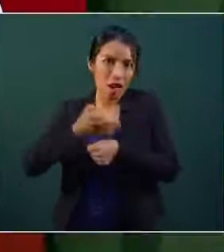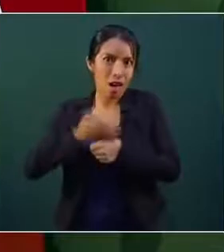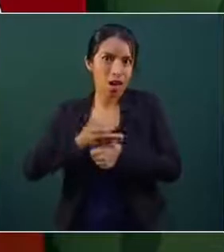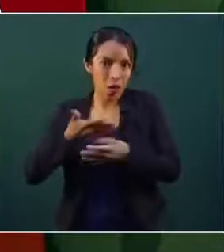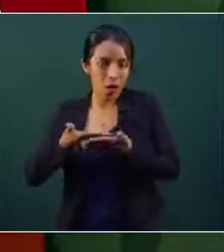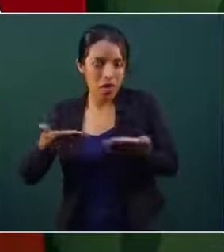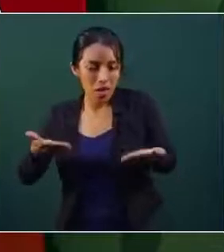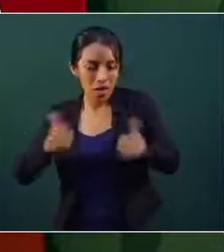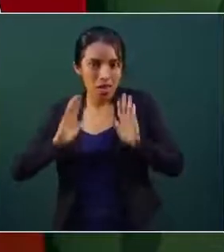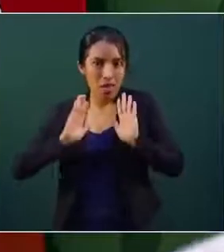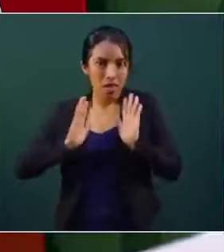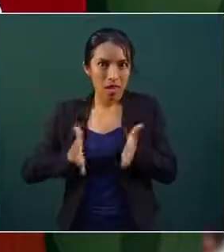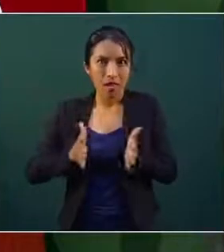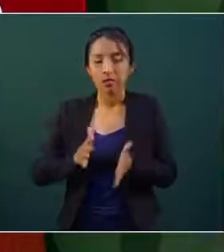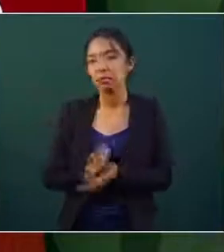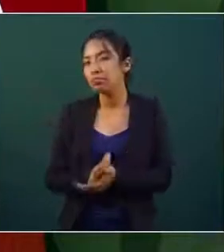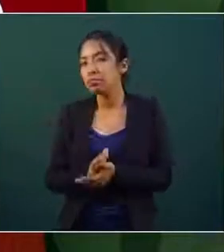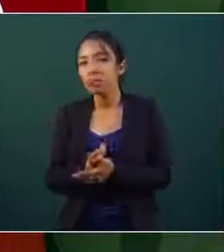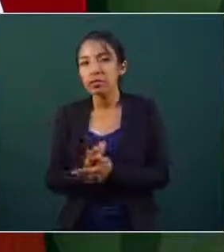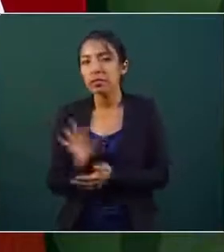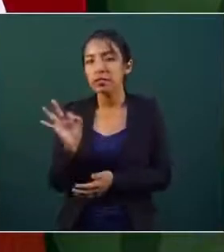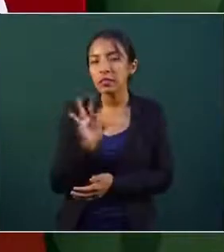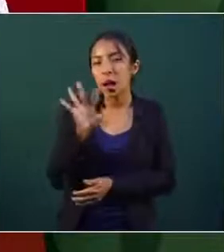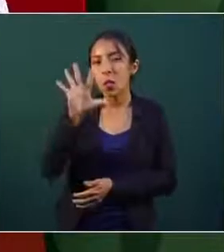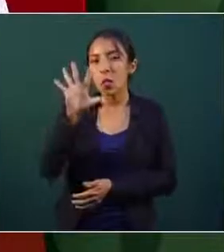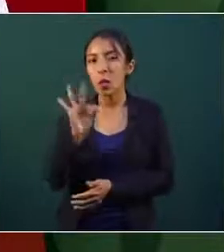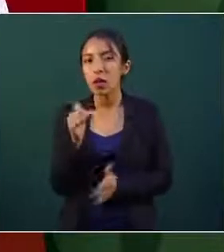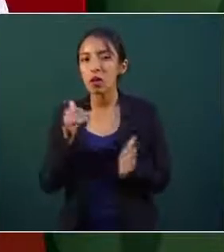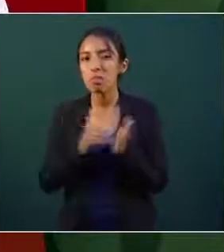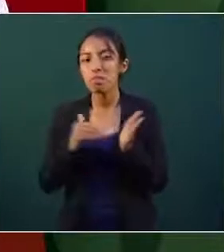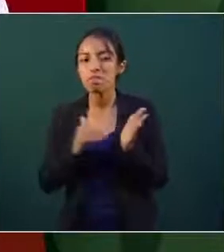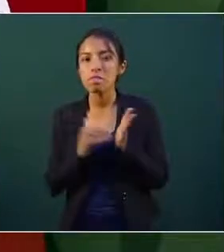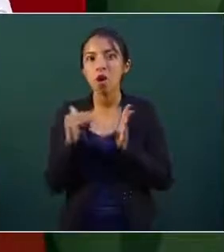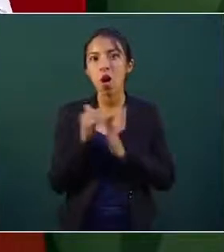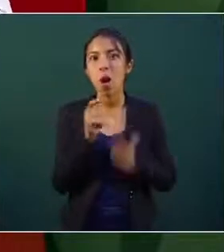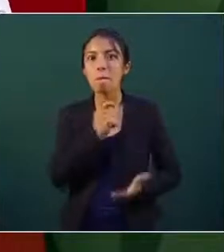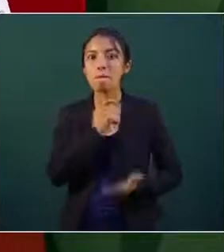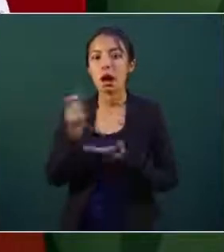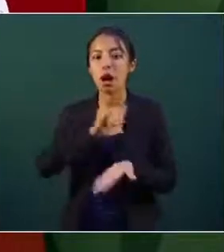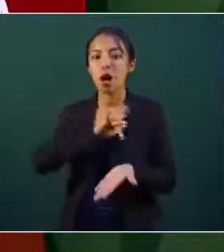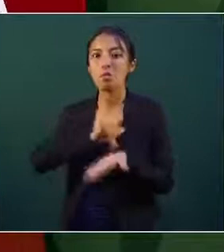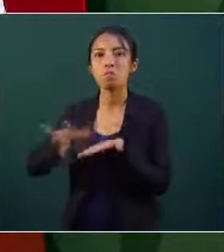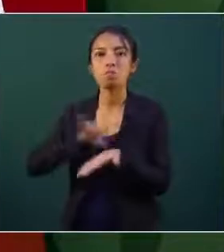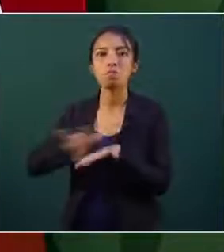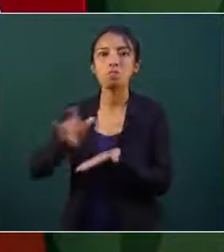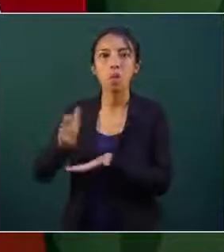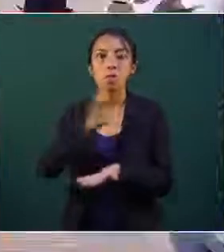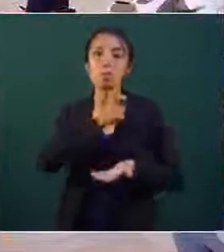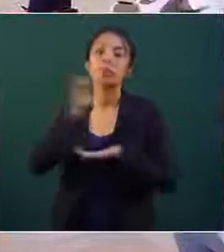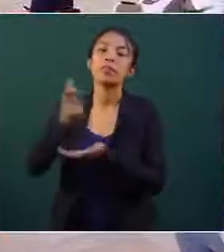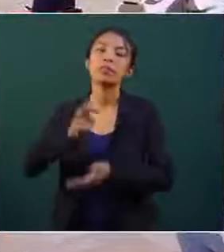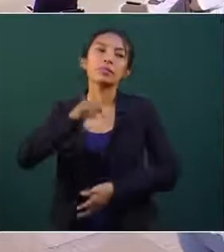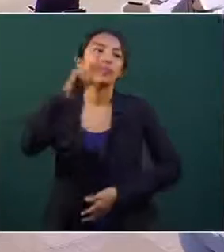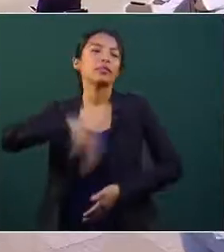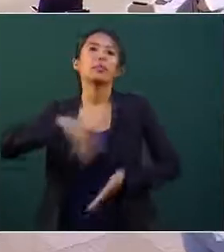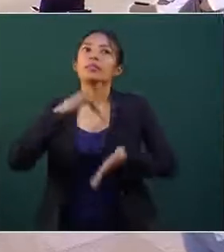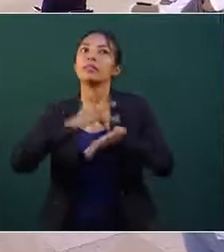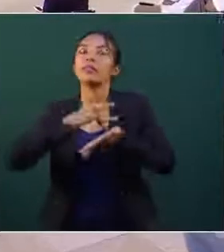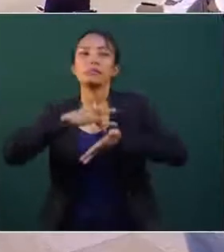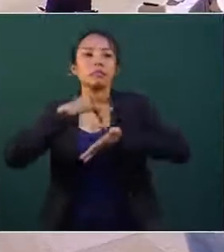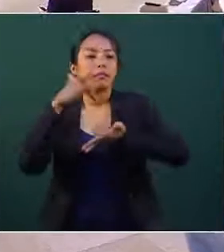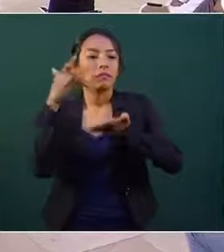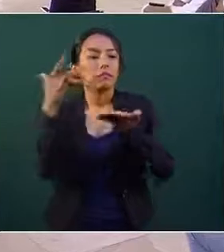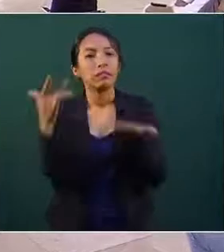estarán alcanzándose los 40,000 millones de pesos en apoyos directos. Le agradecemos mucho eso